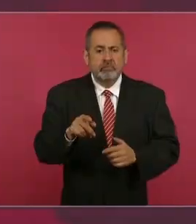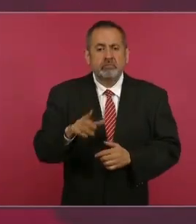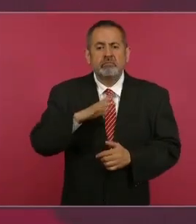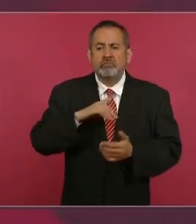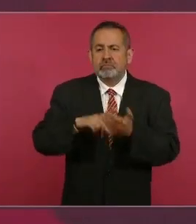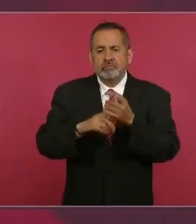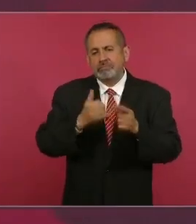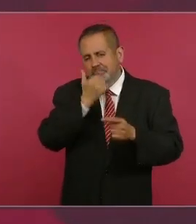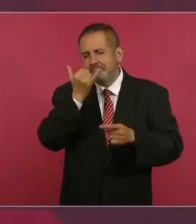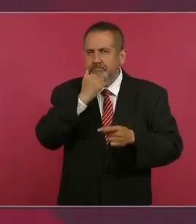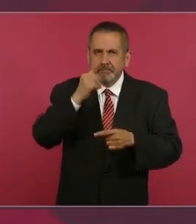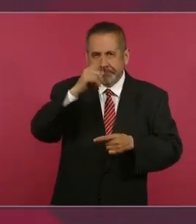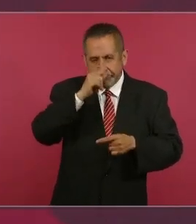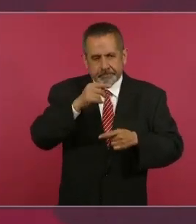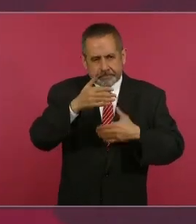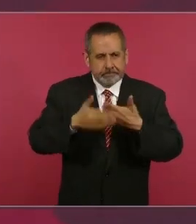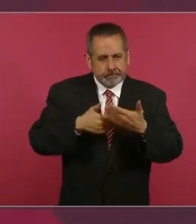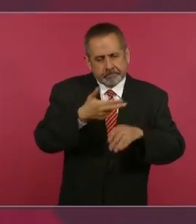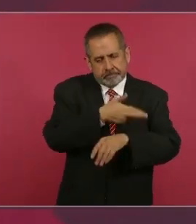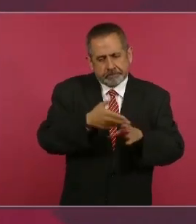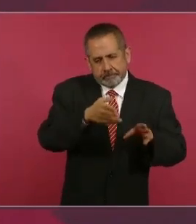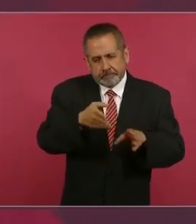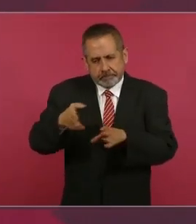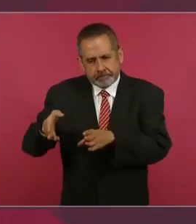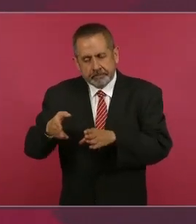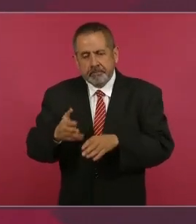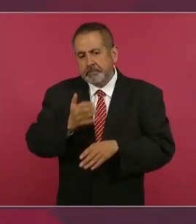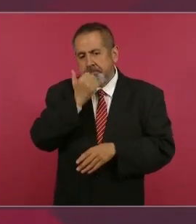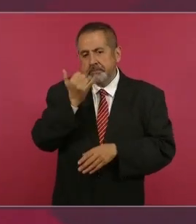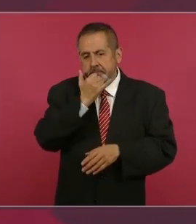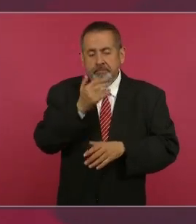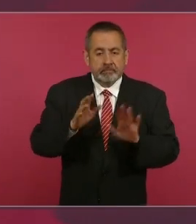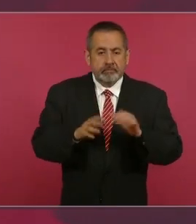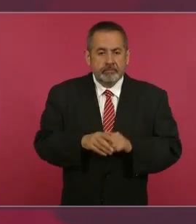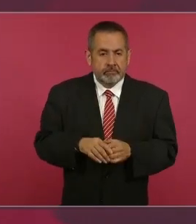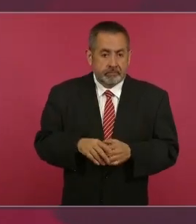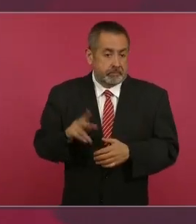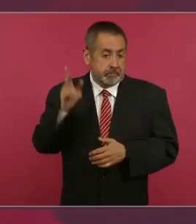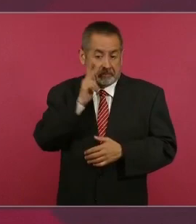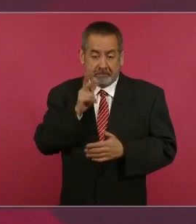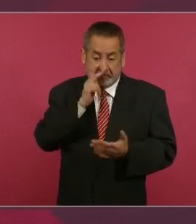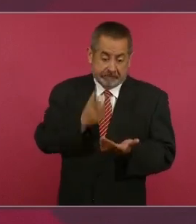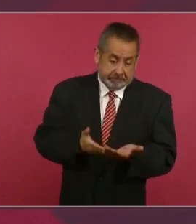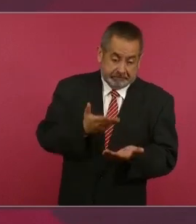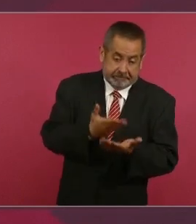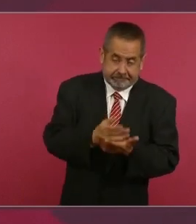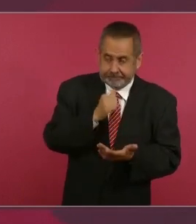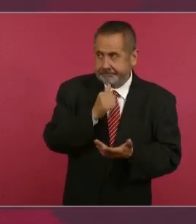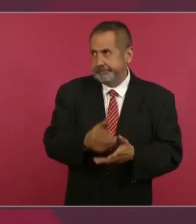hubieron errores de procedimiento, no se probaron